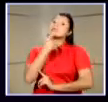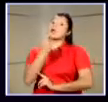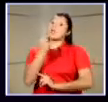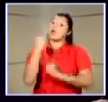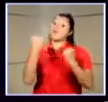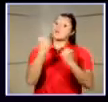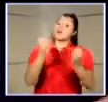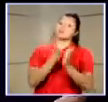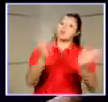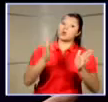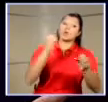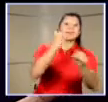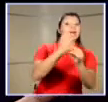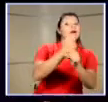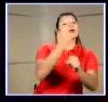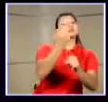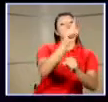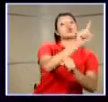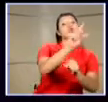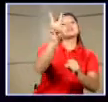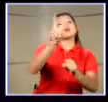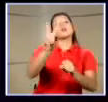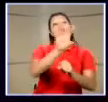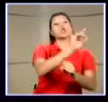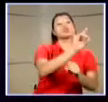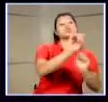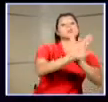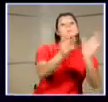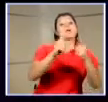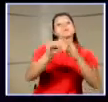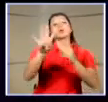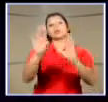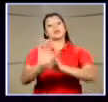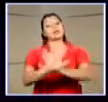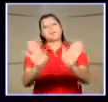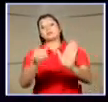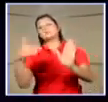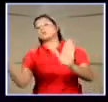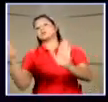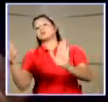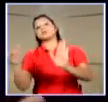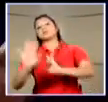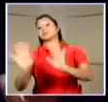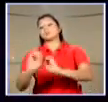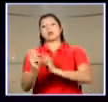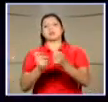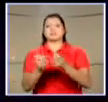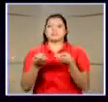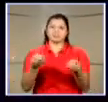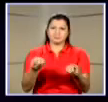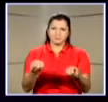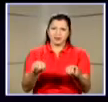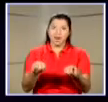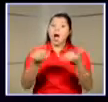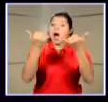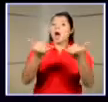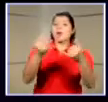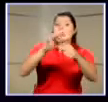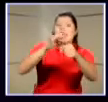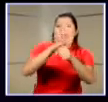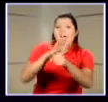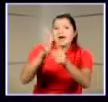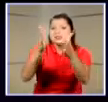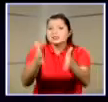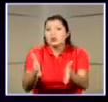lunes a viernes de 8 a 4 de la tarde. Vayámonos a los agricultores. Todo el mundo se corta las venas que hay que rescatar